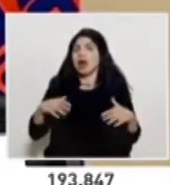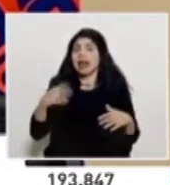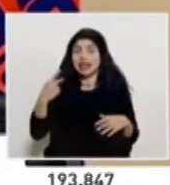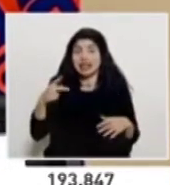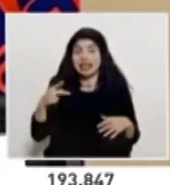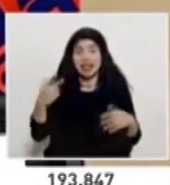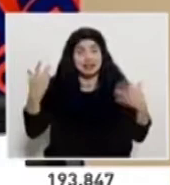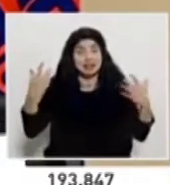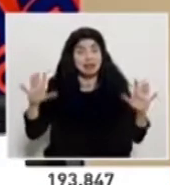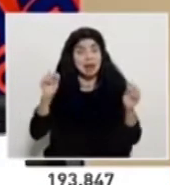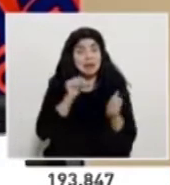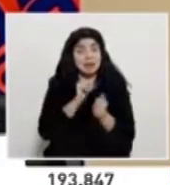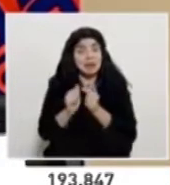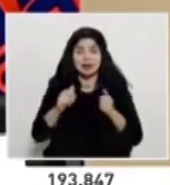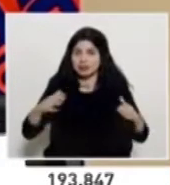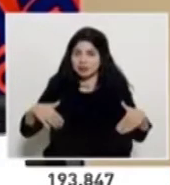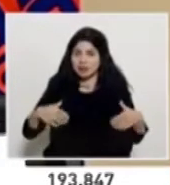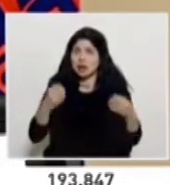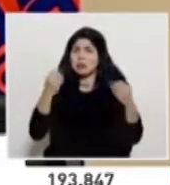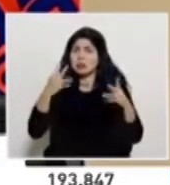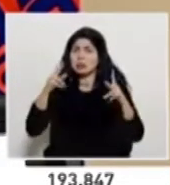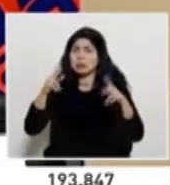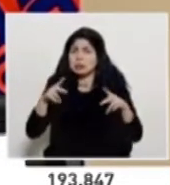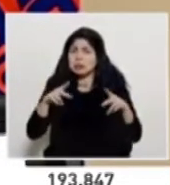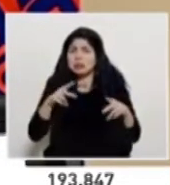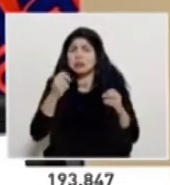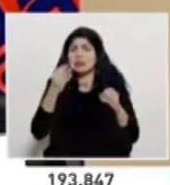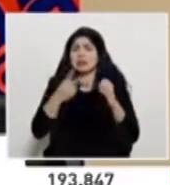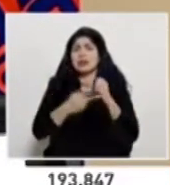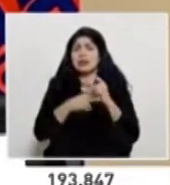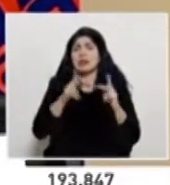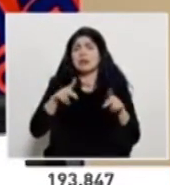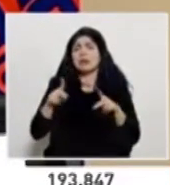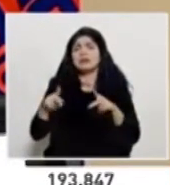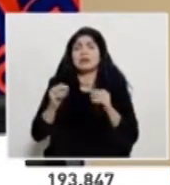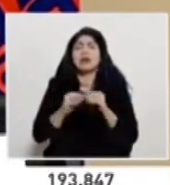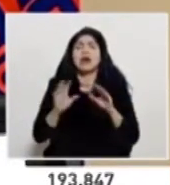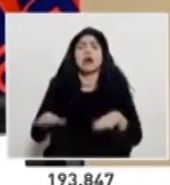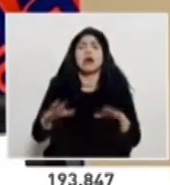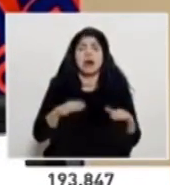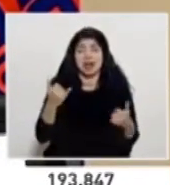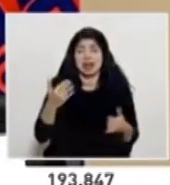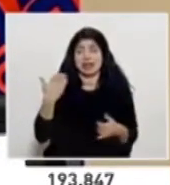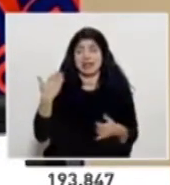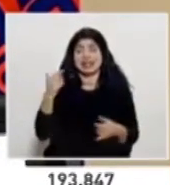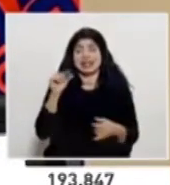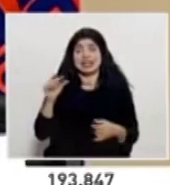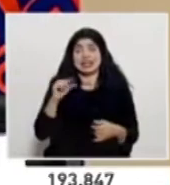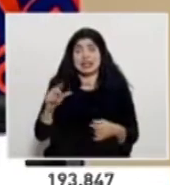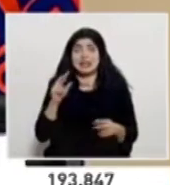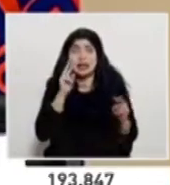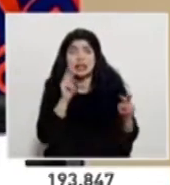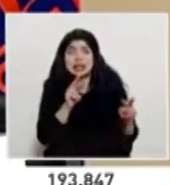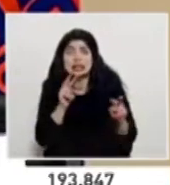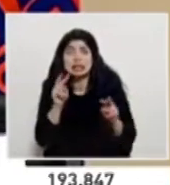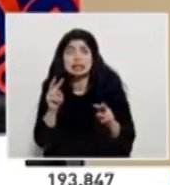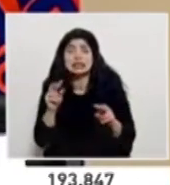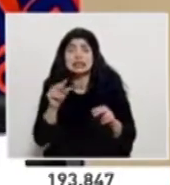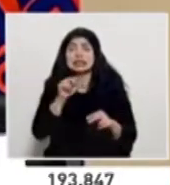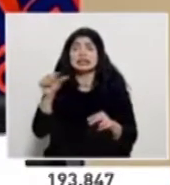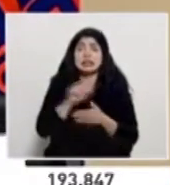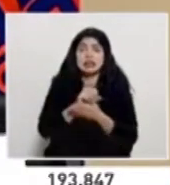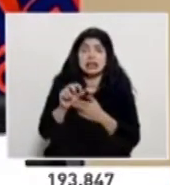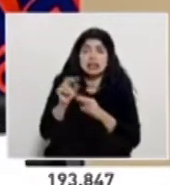anterior luego de trece semanas logra bajar su índice de riesgo cantonal y esta semana ha cerrado con menos de 20 contagios